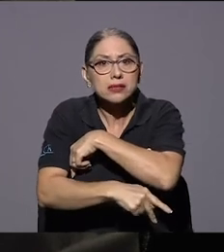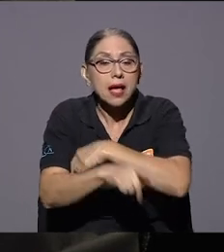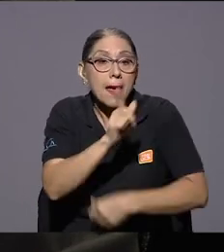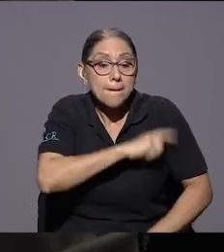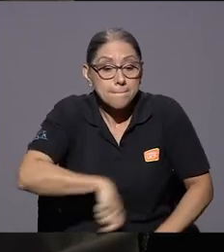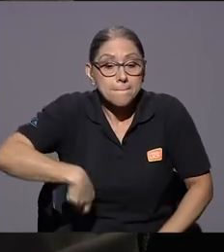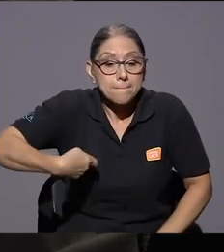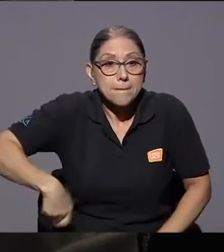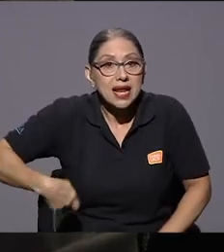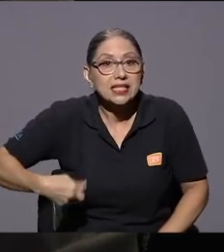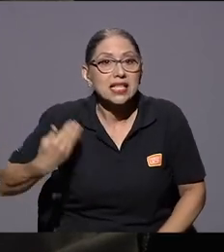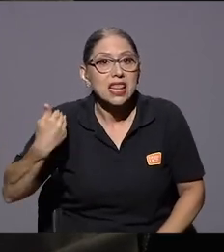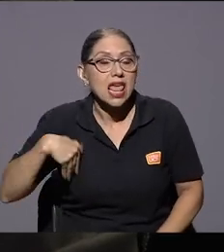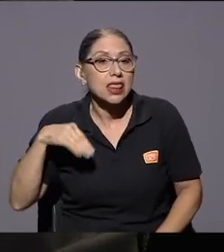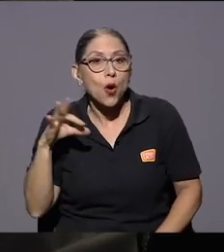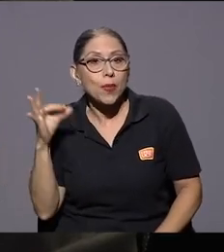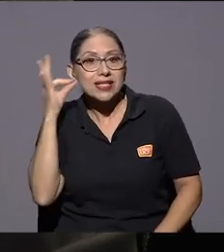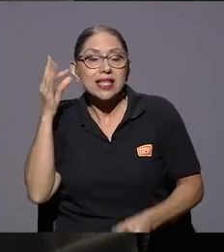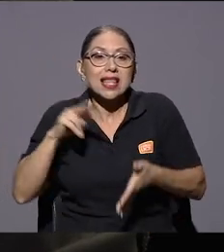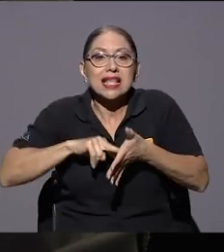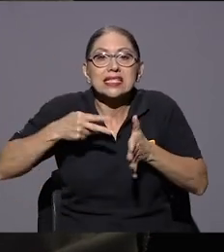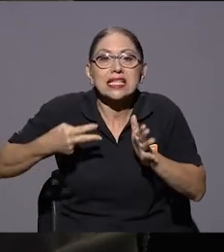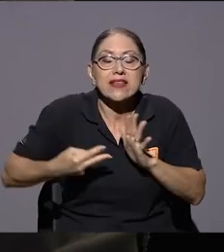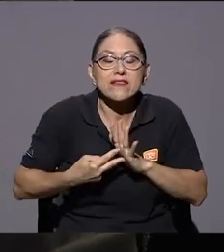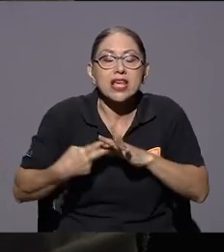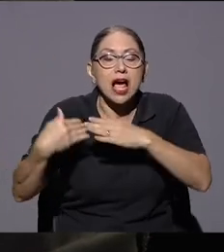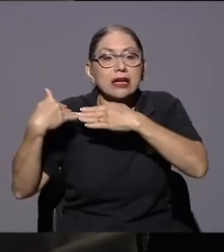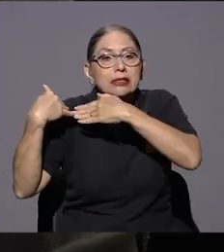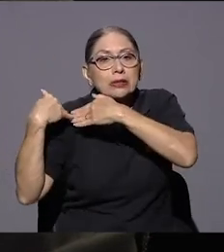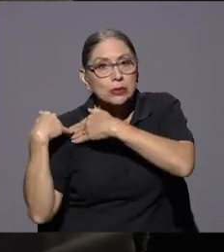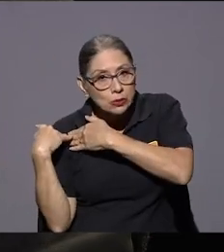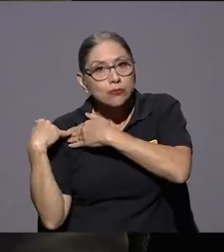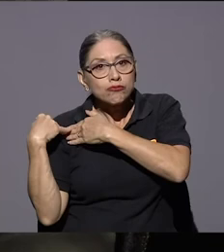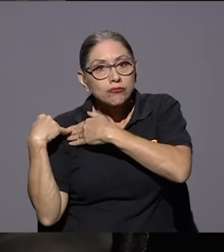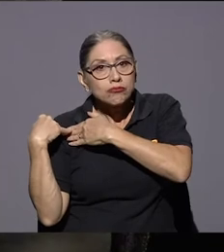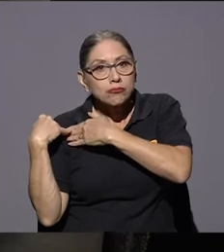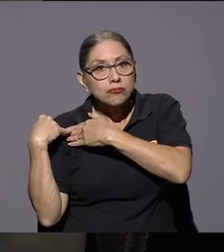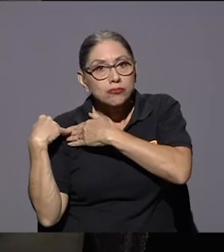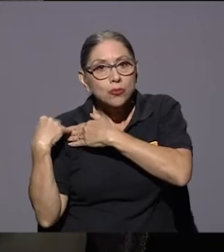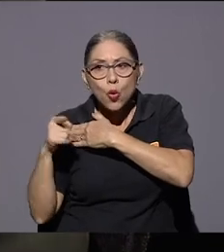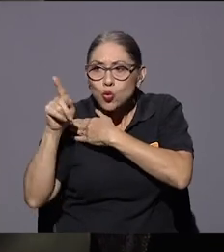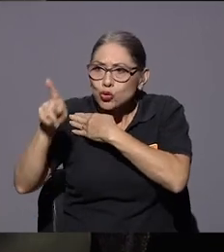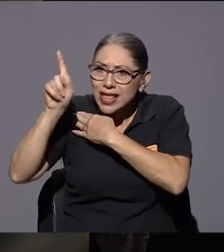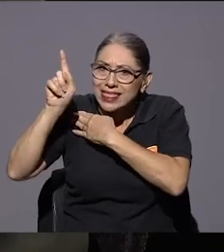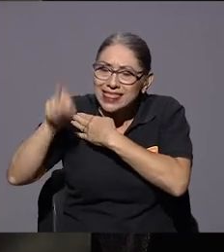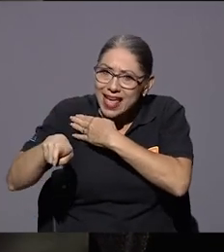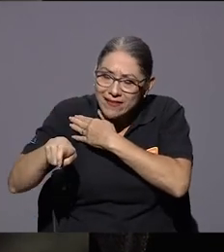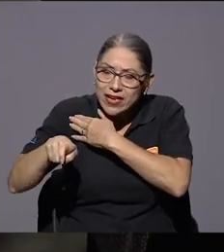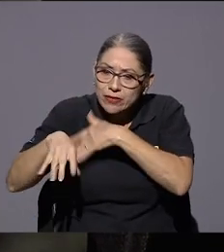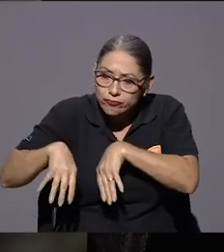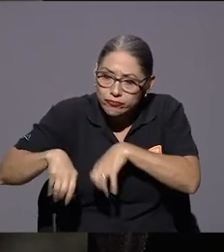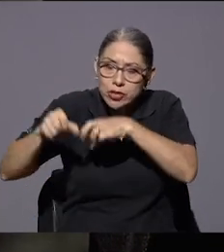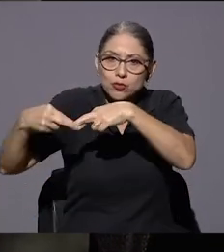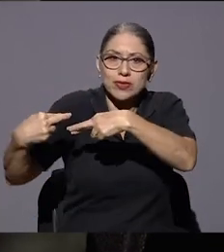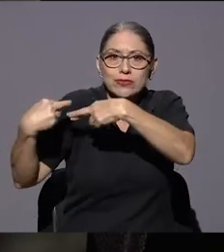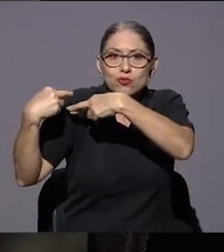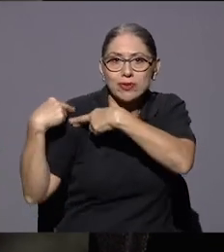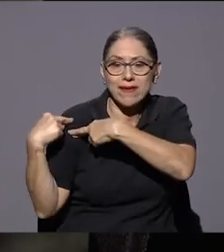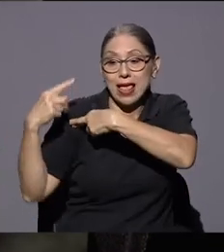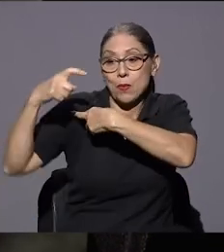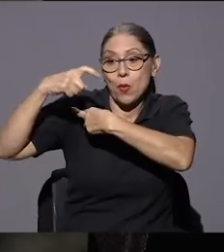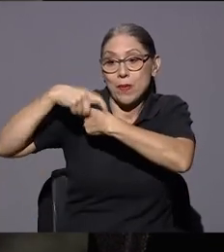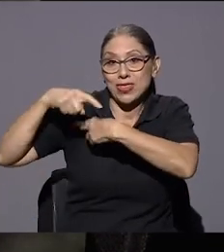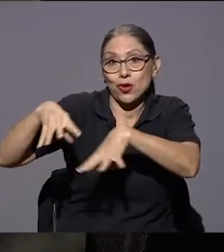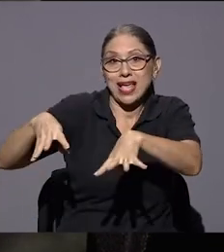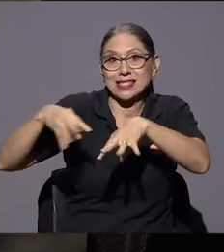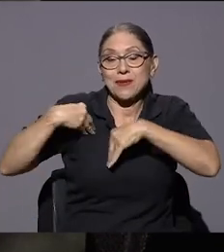presidente o presidenta, supone una responsabilidad enorme sobre la cual usted tiene que cargar desde que usted acepta ese cargo.